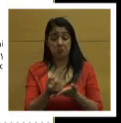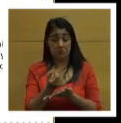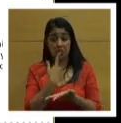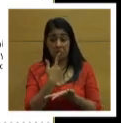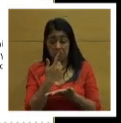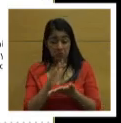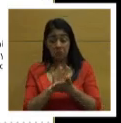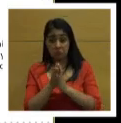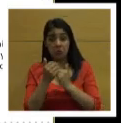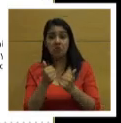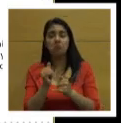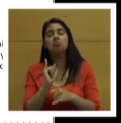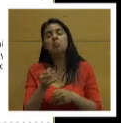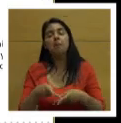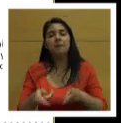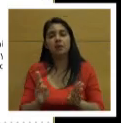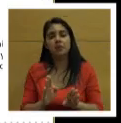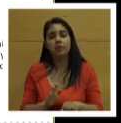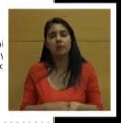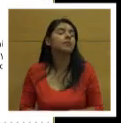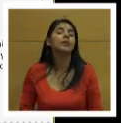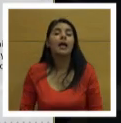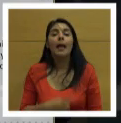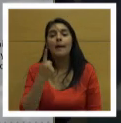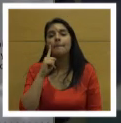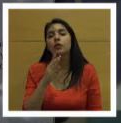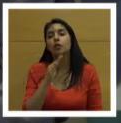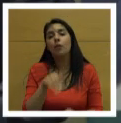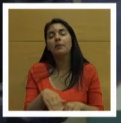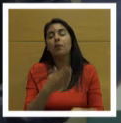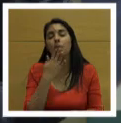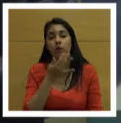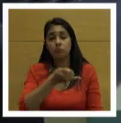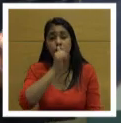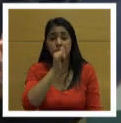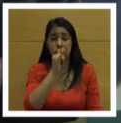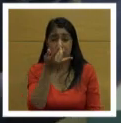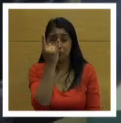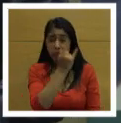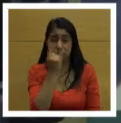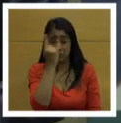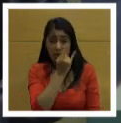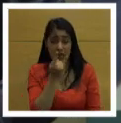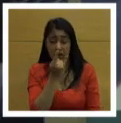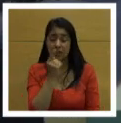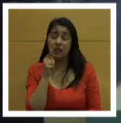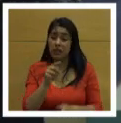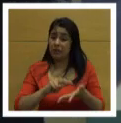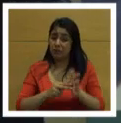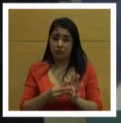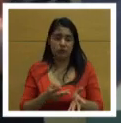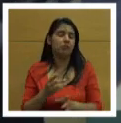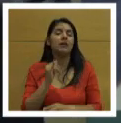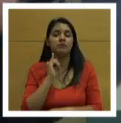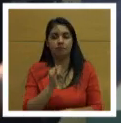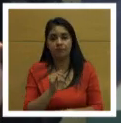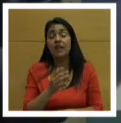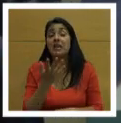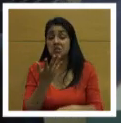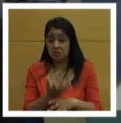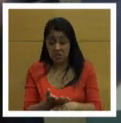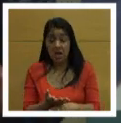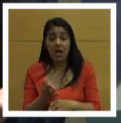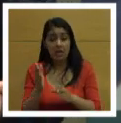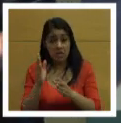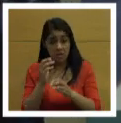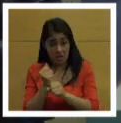nosotros se le ingresan, ese es el problema. Lo mismo cuando hay consumo problemático de alcohol y drogas. De igual manera, en ese sentido, si están en tratamiento en